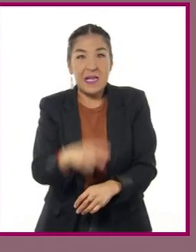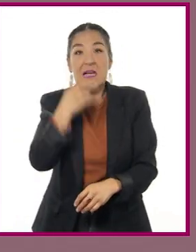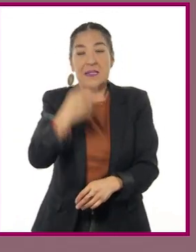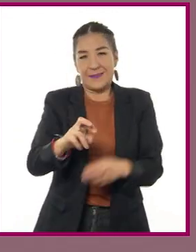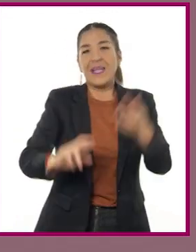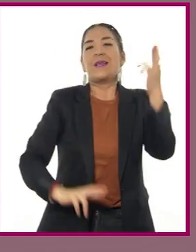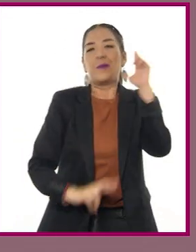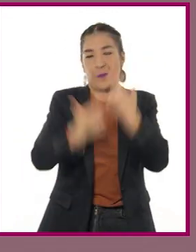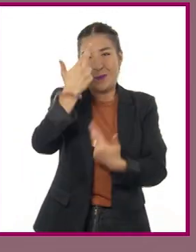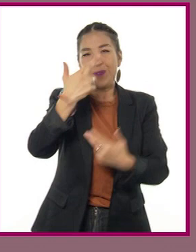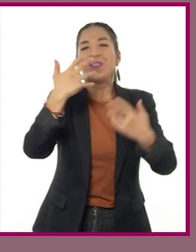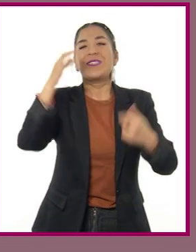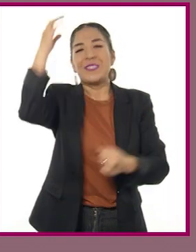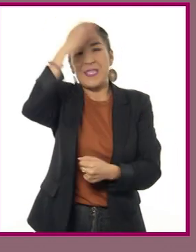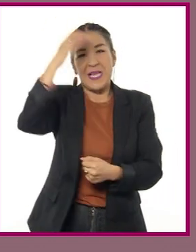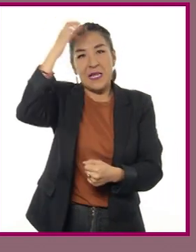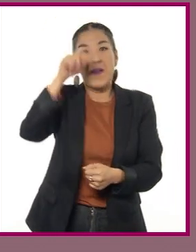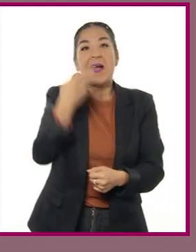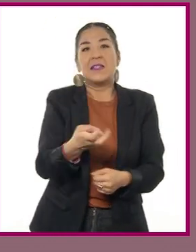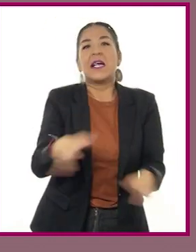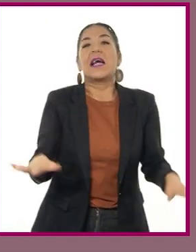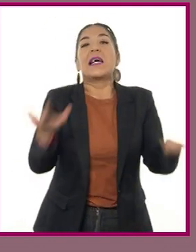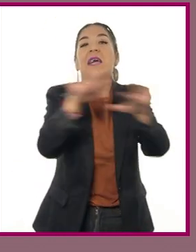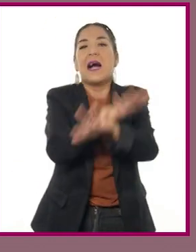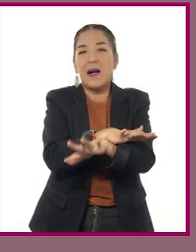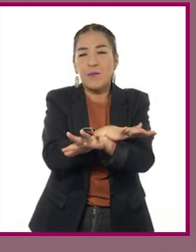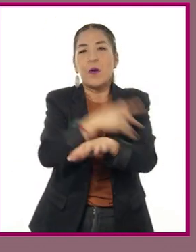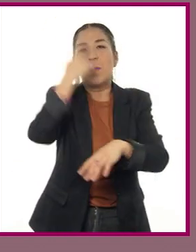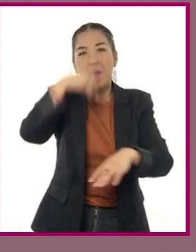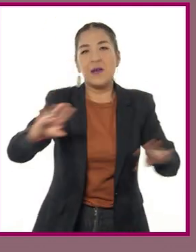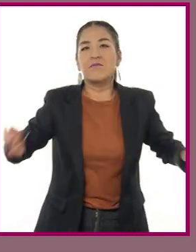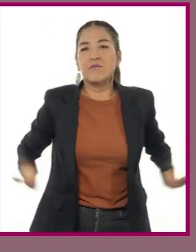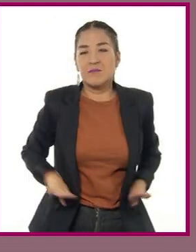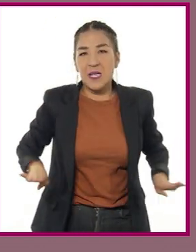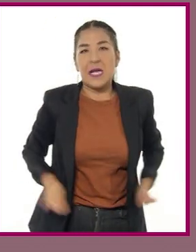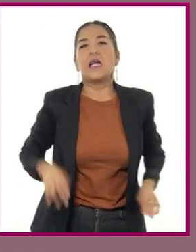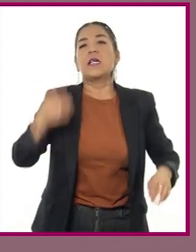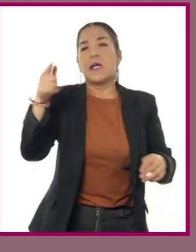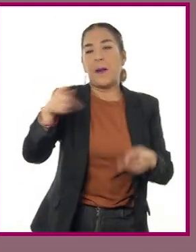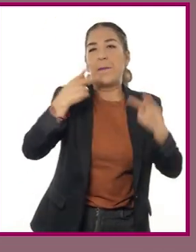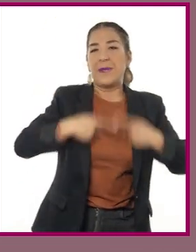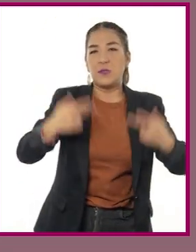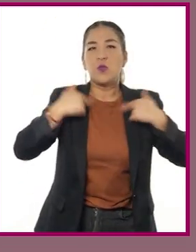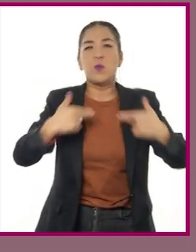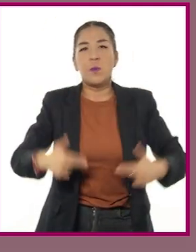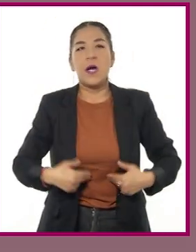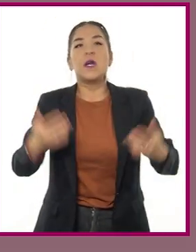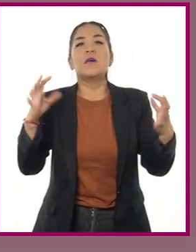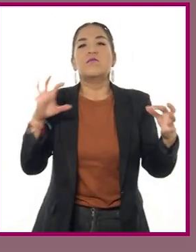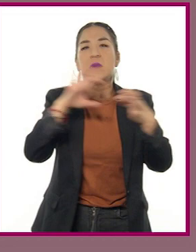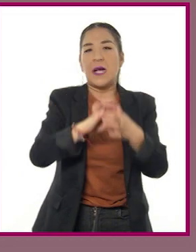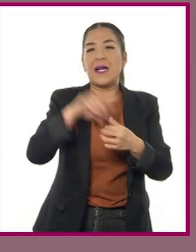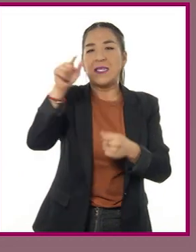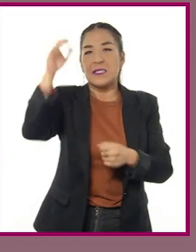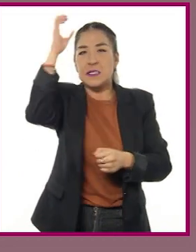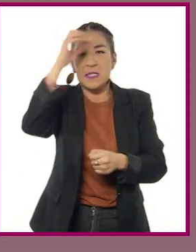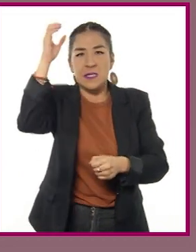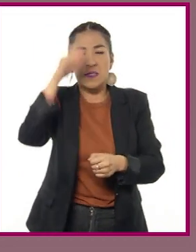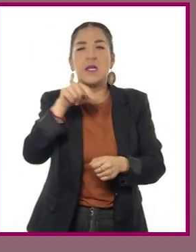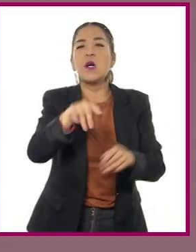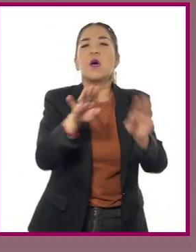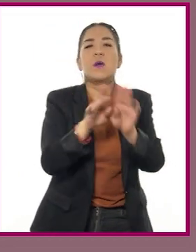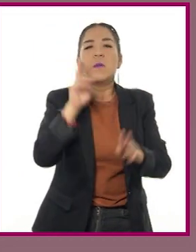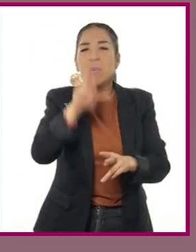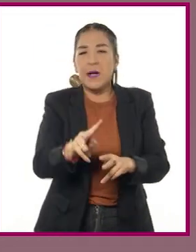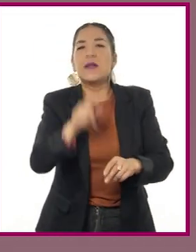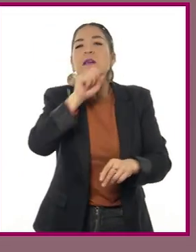revolución científica, que es un cambio de actitud del ser humano ante la ciencia. En la Universidad Mexicana, en las primeras etapas,